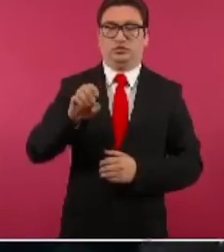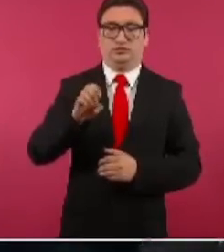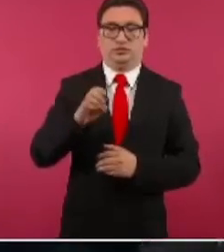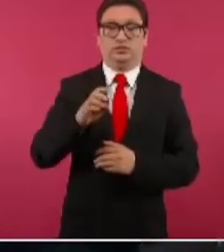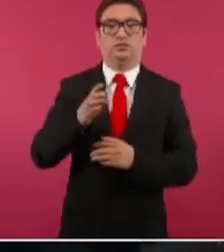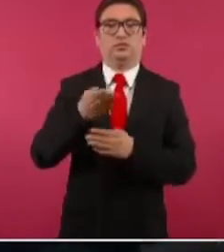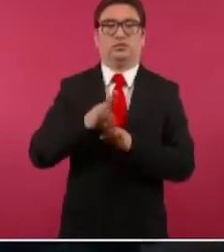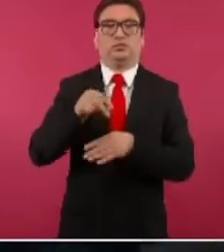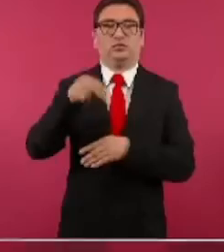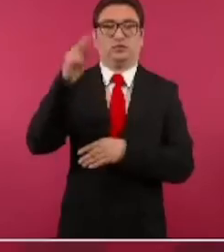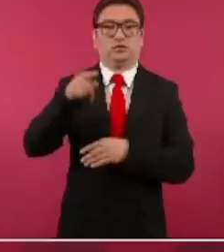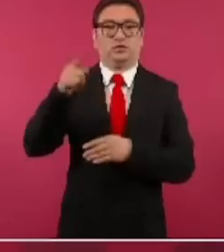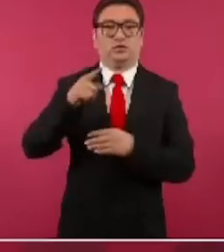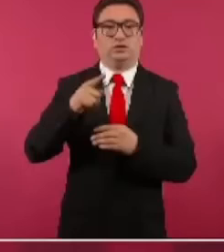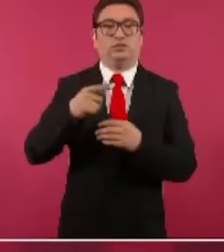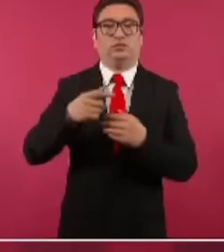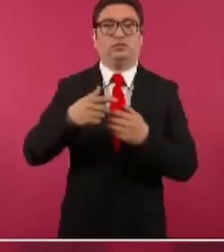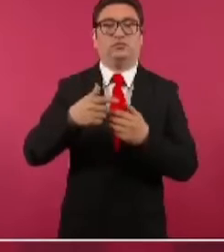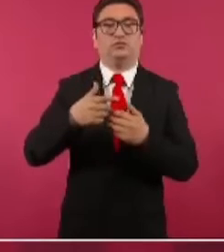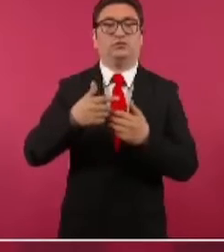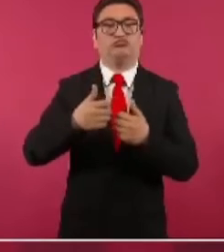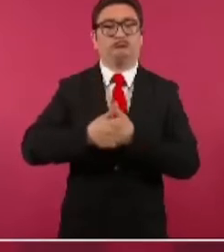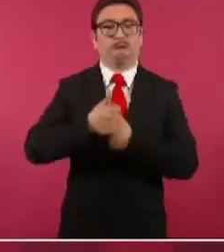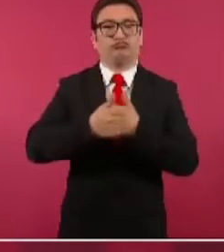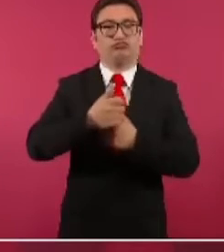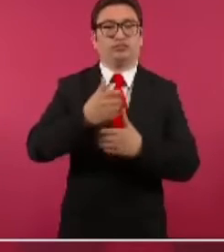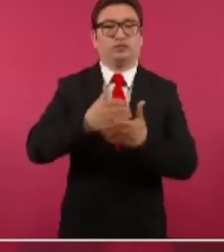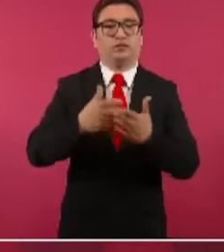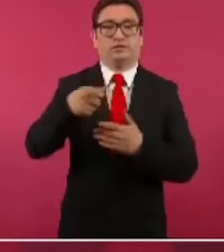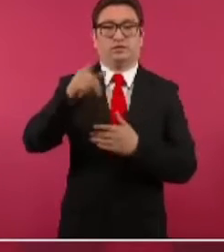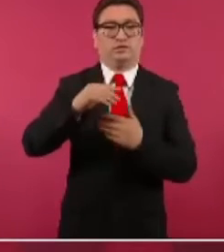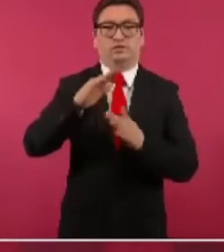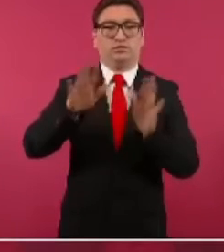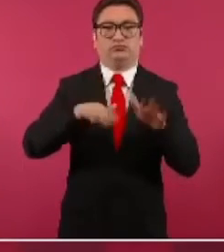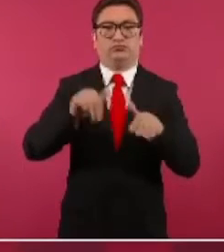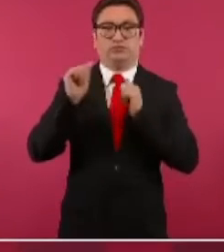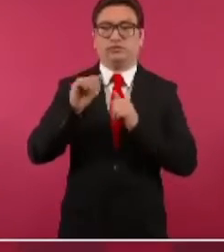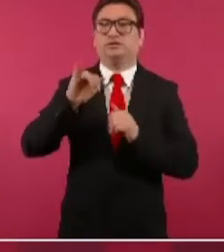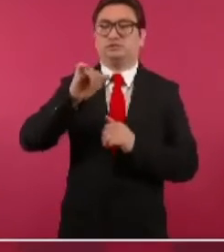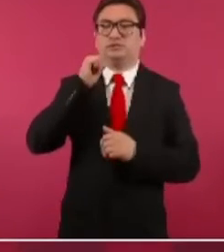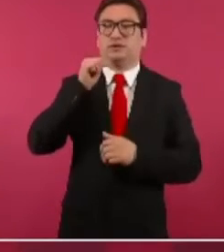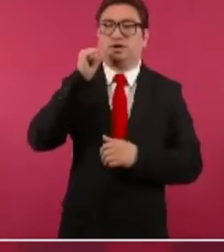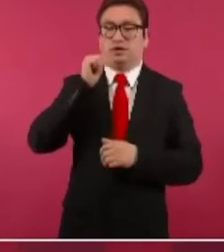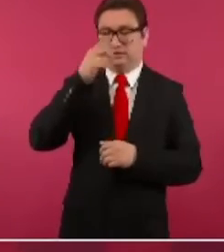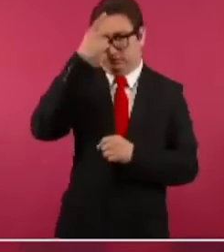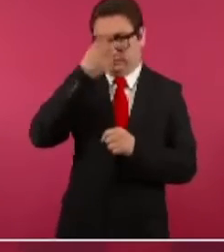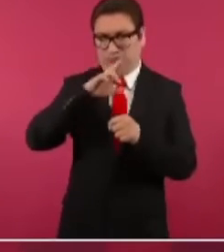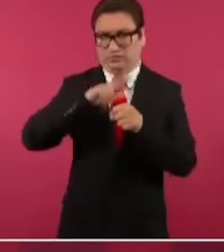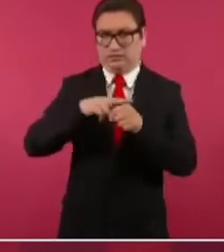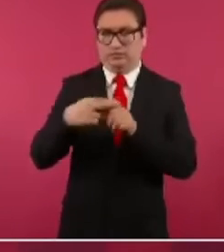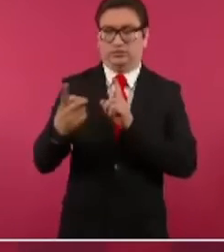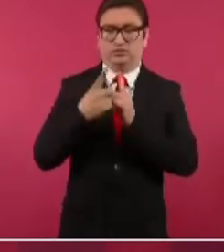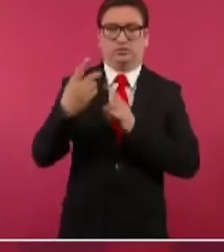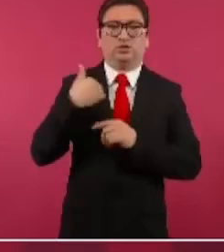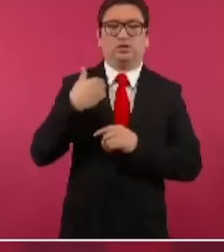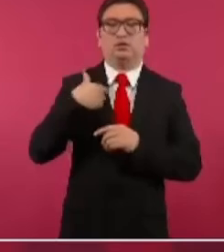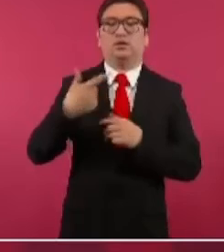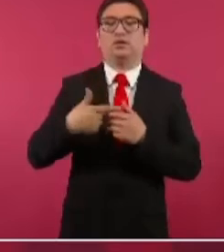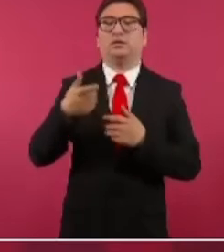Me buscó ayer el director, de Banorte, el presidente del